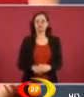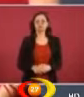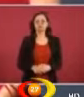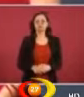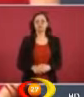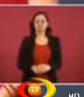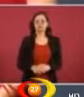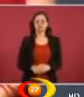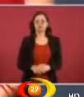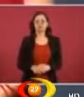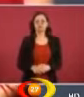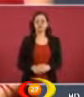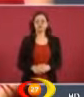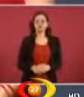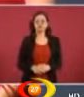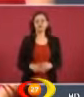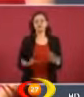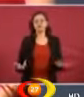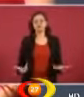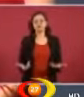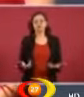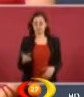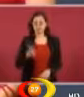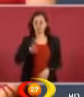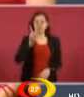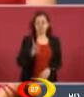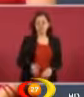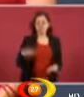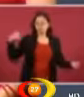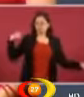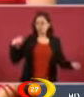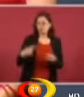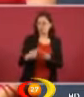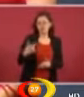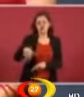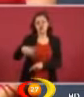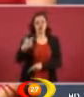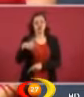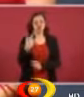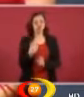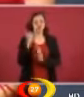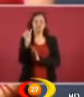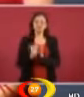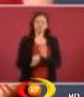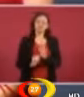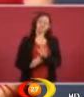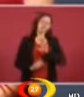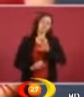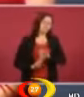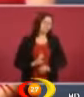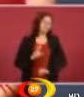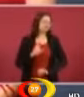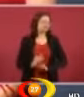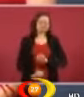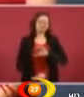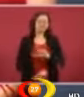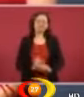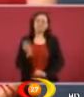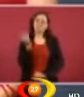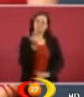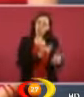que en estos primeros 12 meses hemos avanzado mucho pero aún